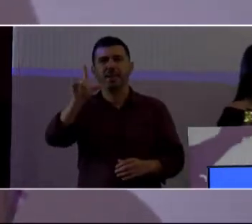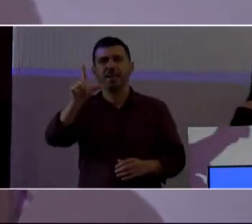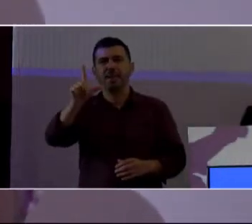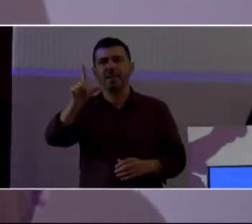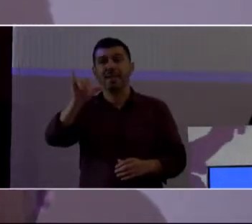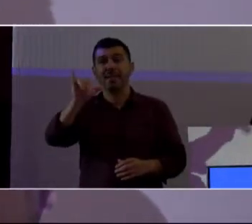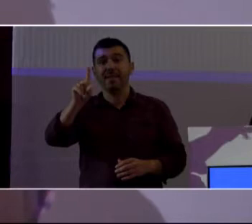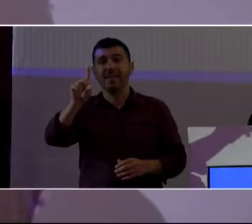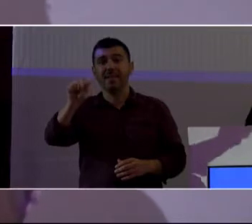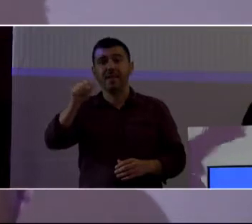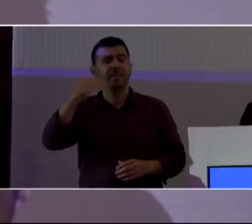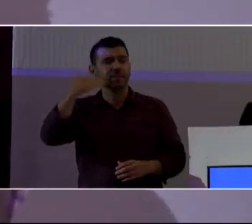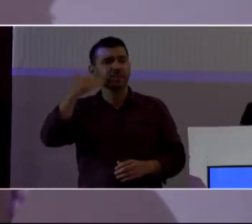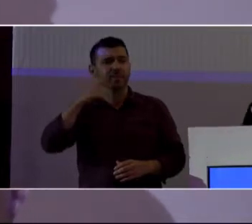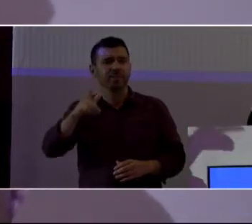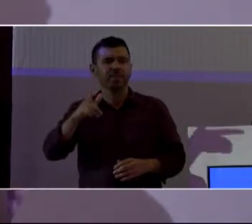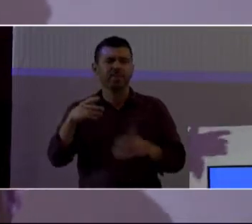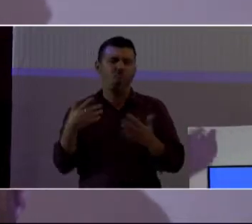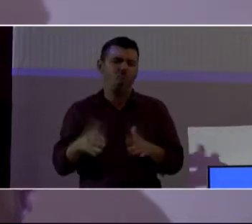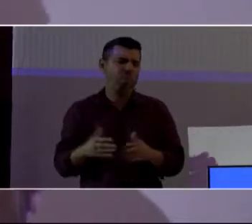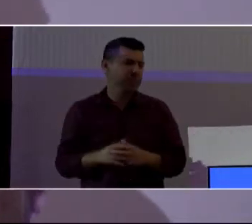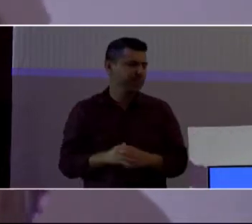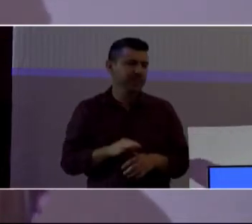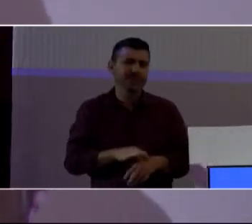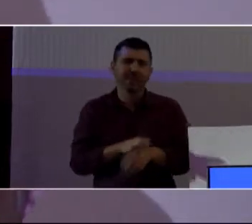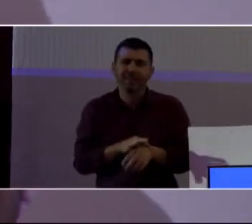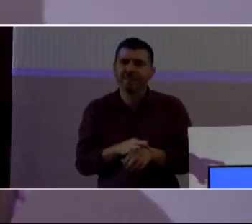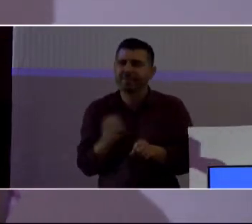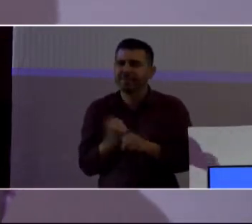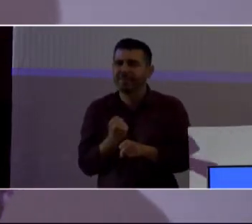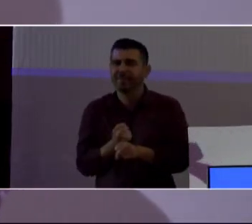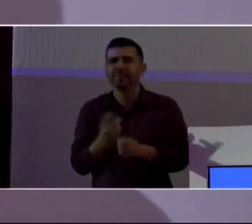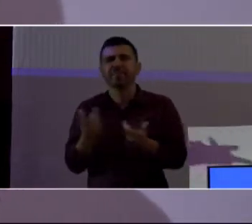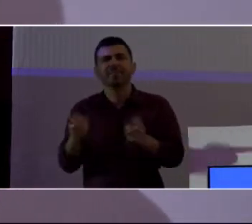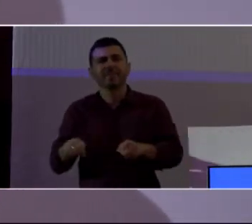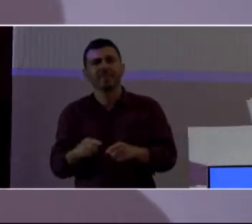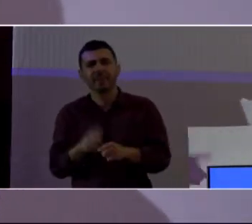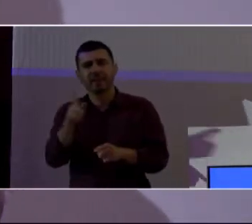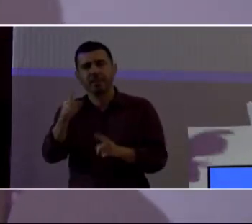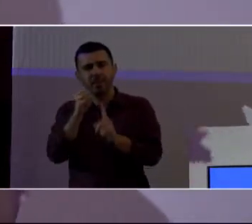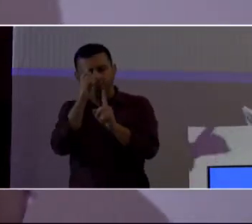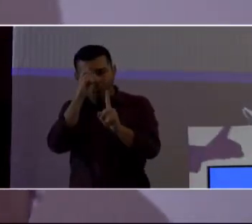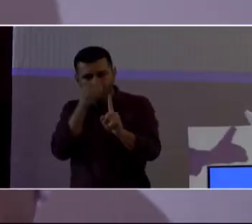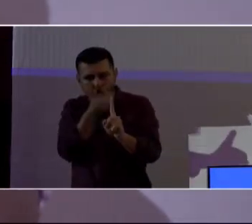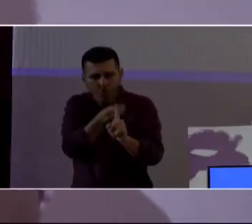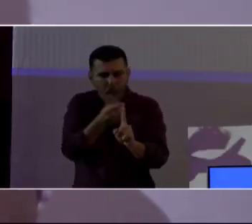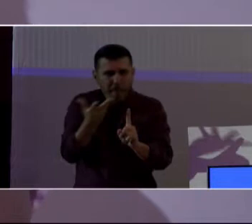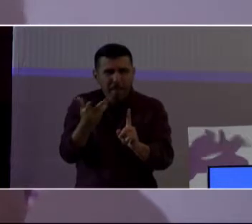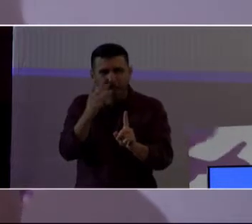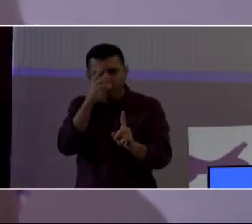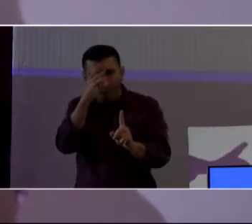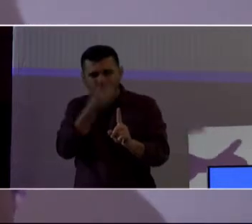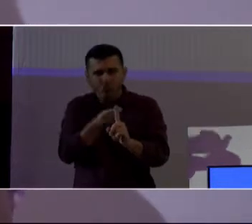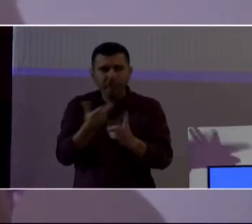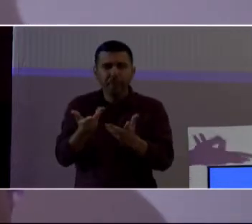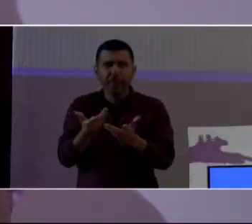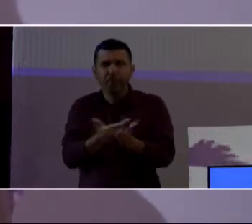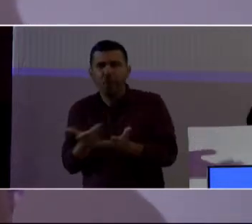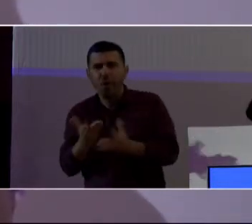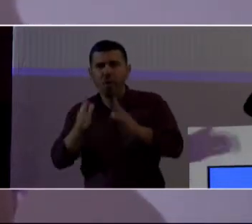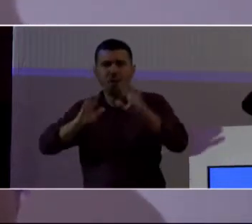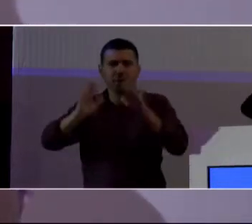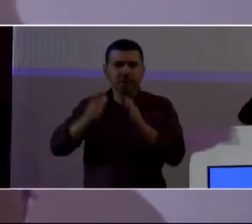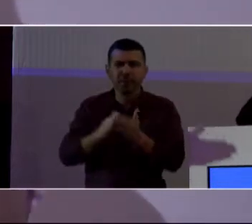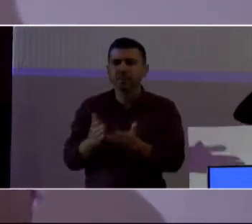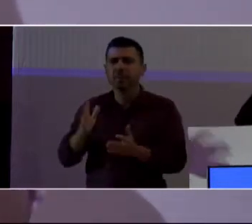importa, cualquier opinión para ella es súper valiosa, desde el servicio general hasta sus asesoras, sus